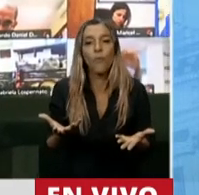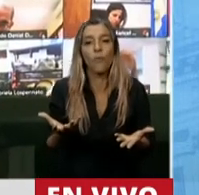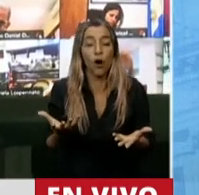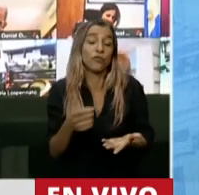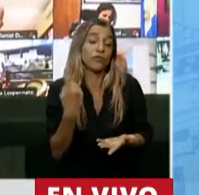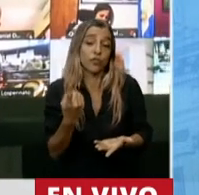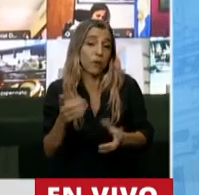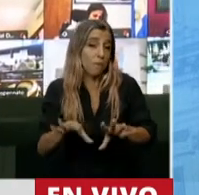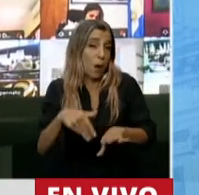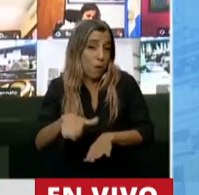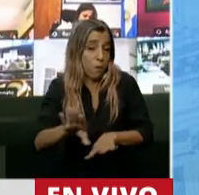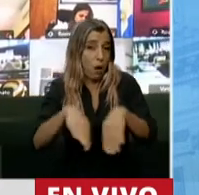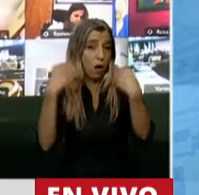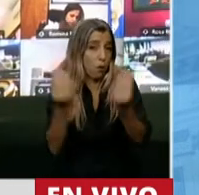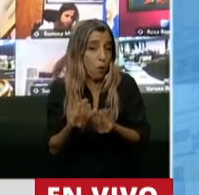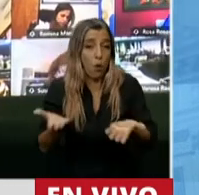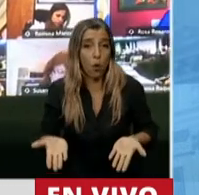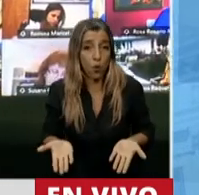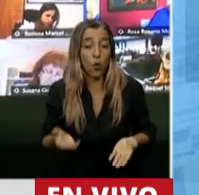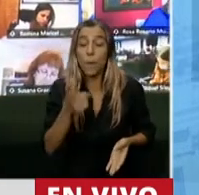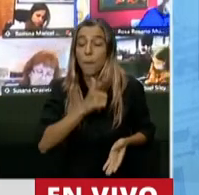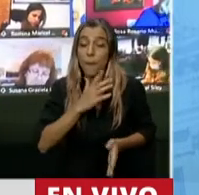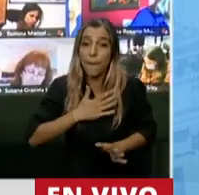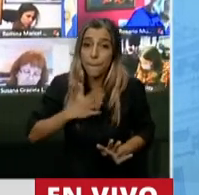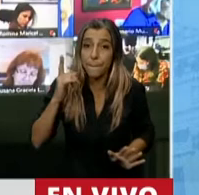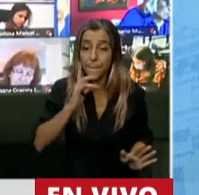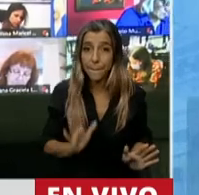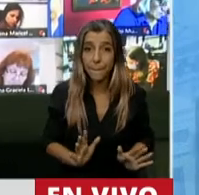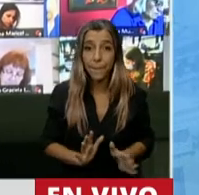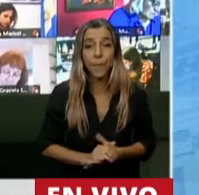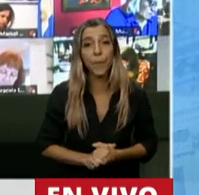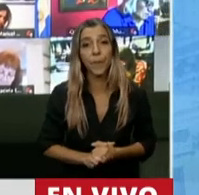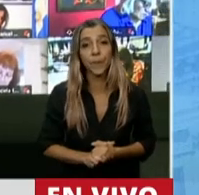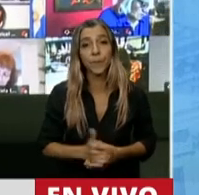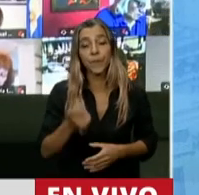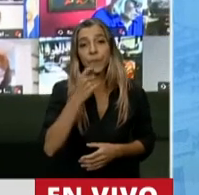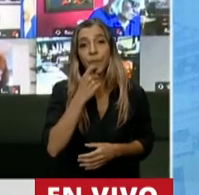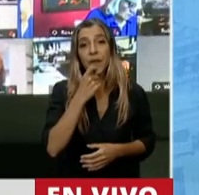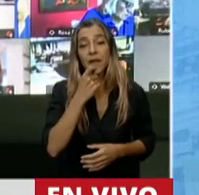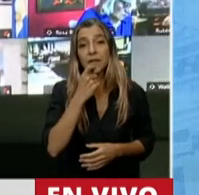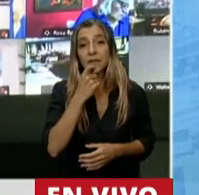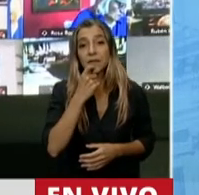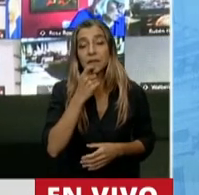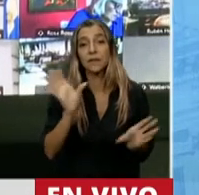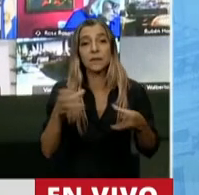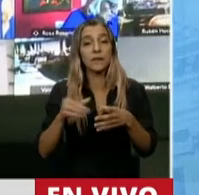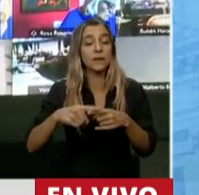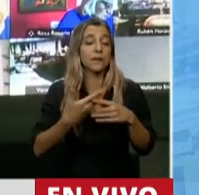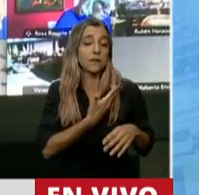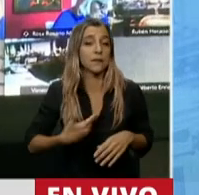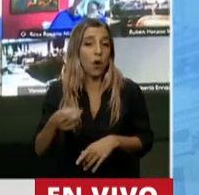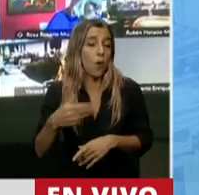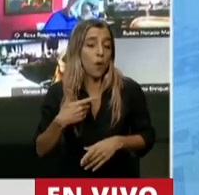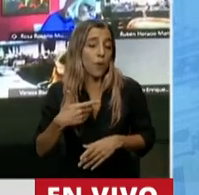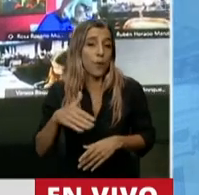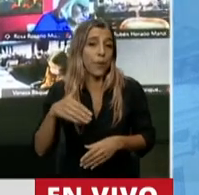generar este cierre, creo que si los votos están, tiene el oficialismo suficiente para